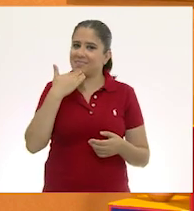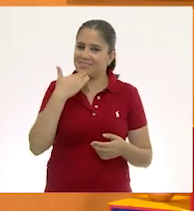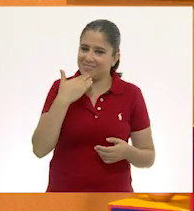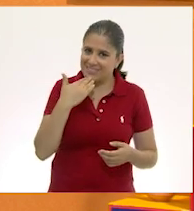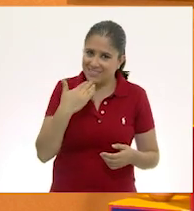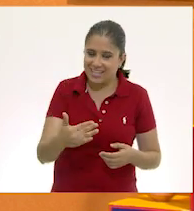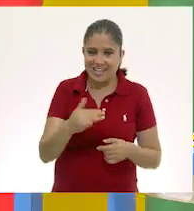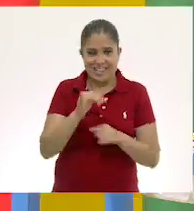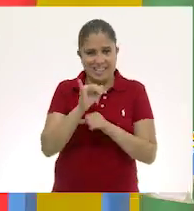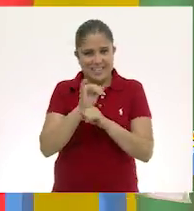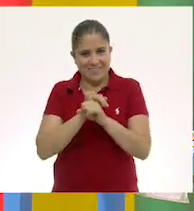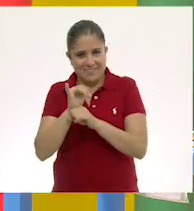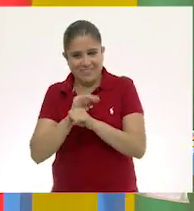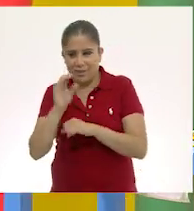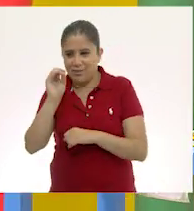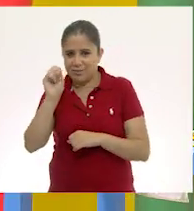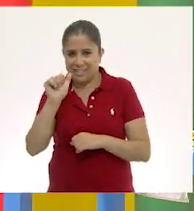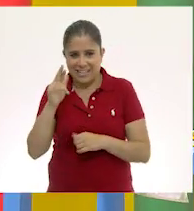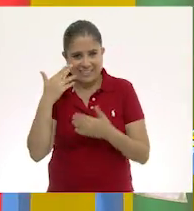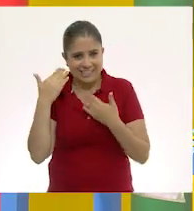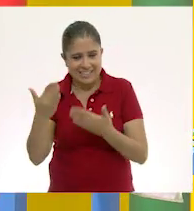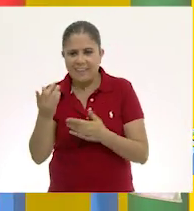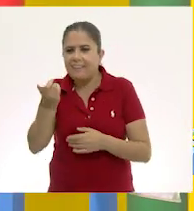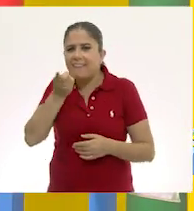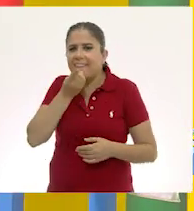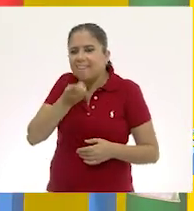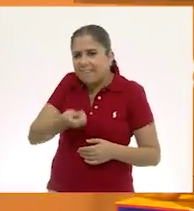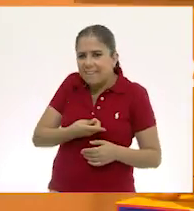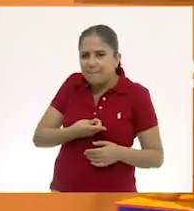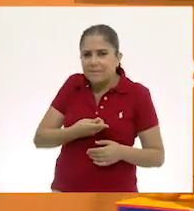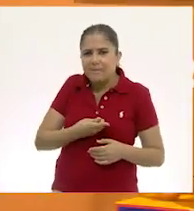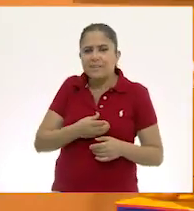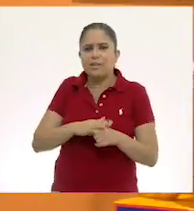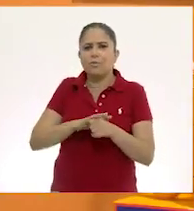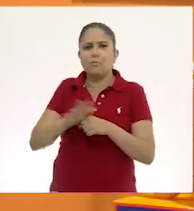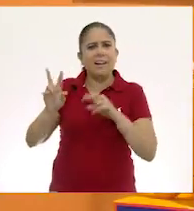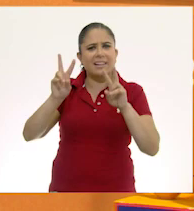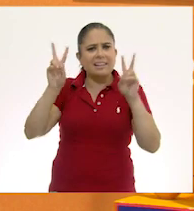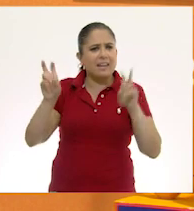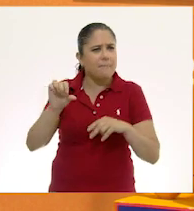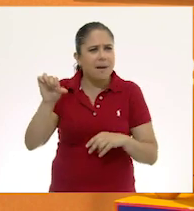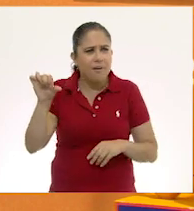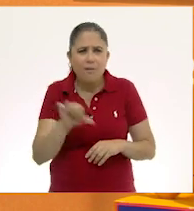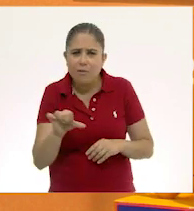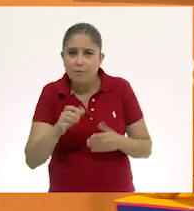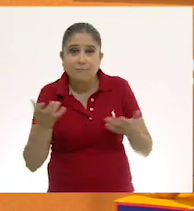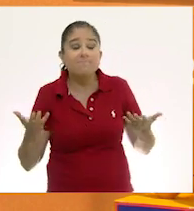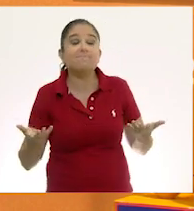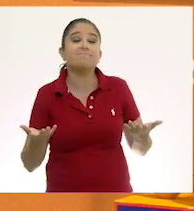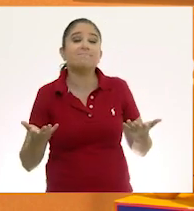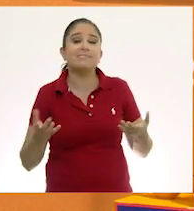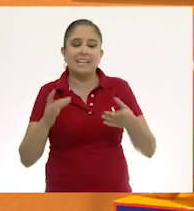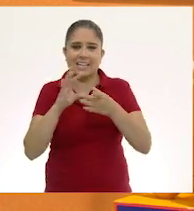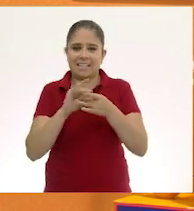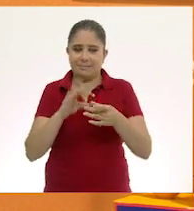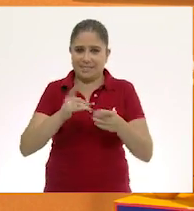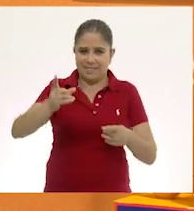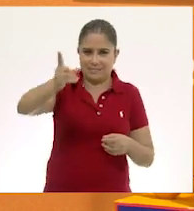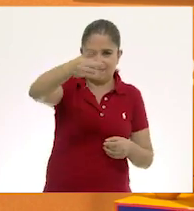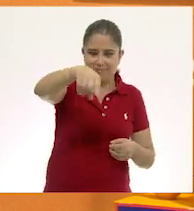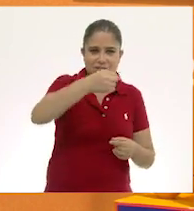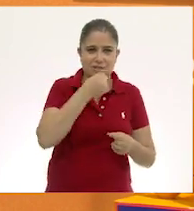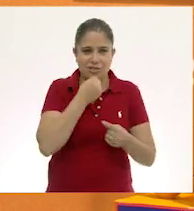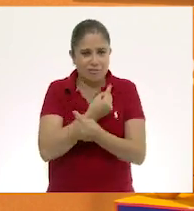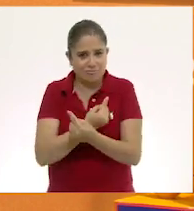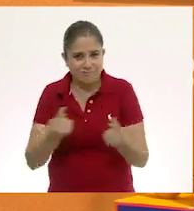querido investigador Oscar. Dime, ¿cuál fue el tema del día de hoy? Explícaselo a los niños